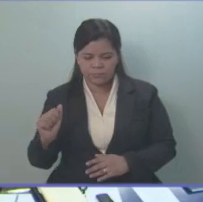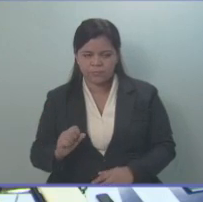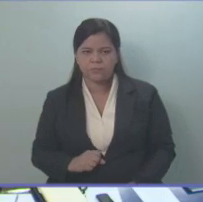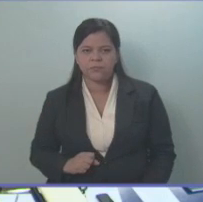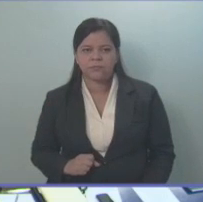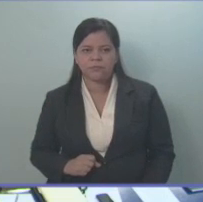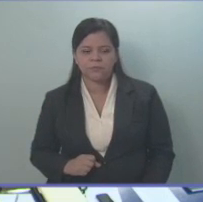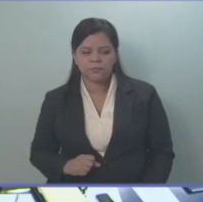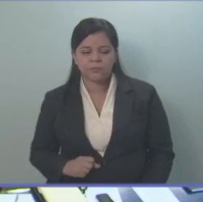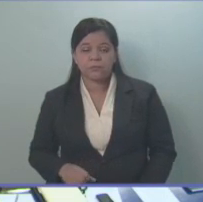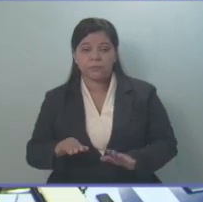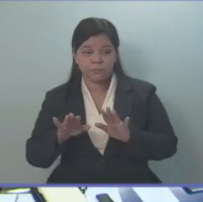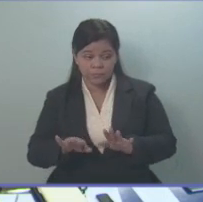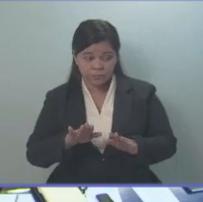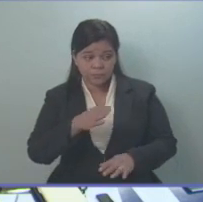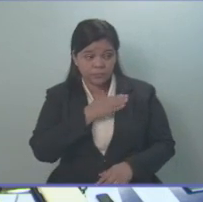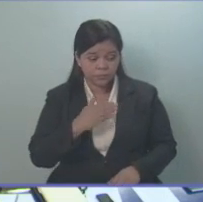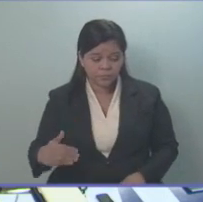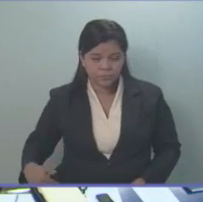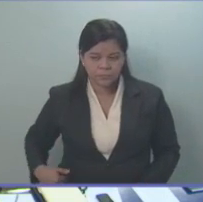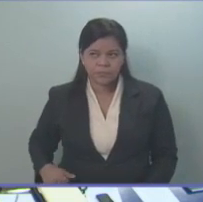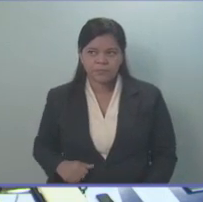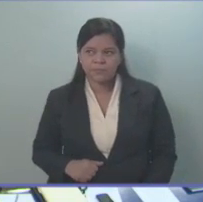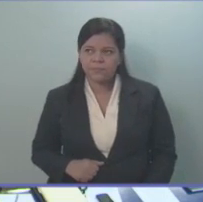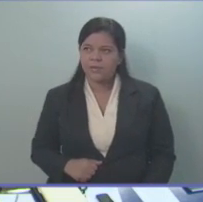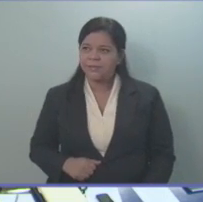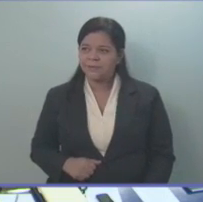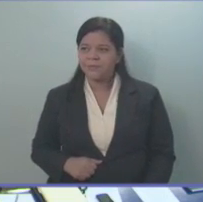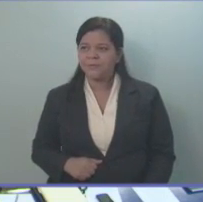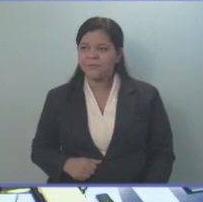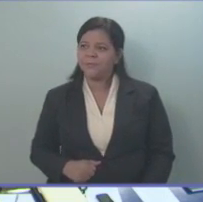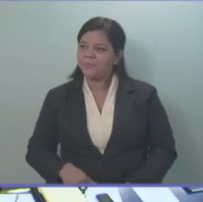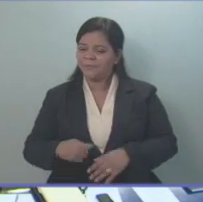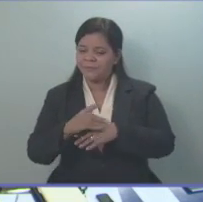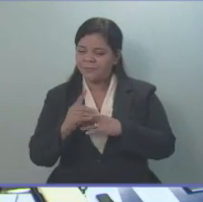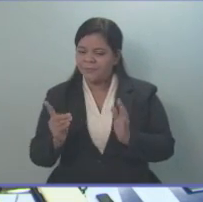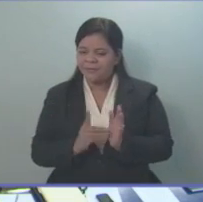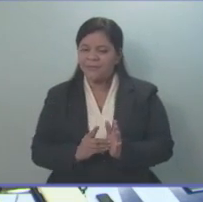Gracias, señor presidente. Colegas diputados, buenas tardes. Bueno,